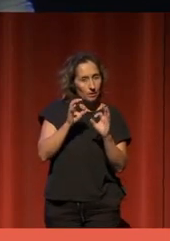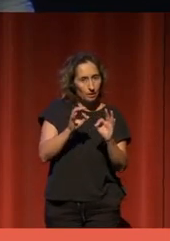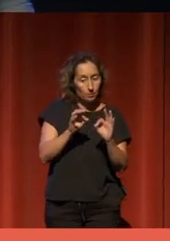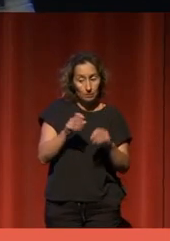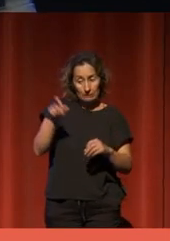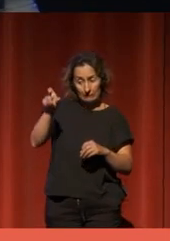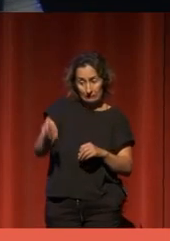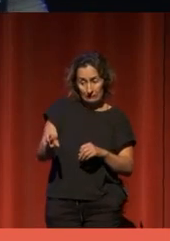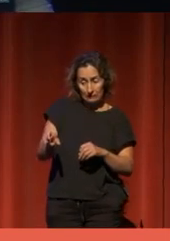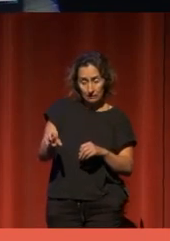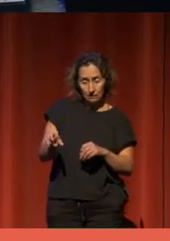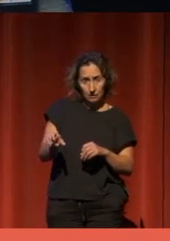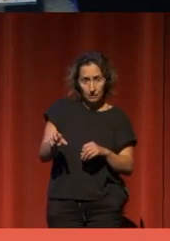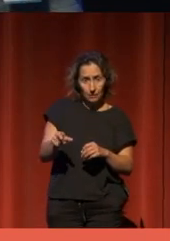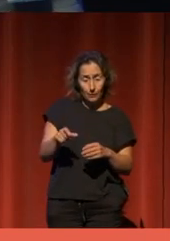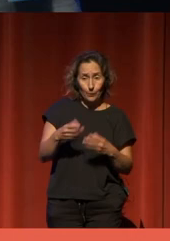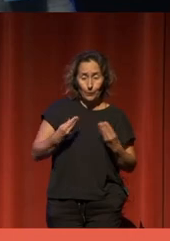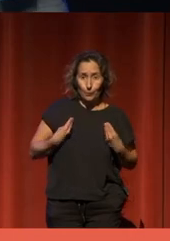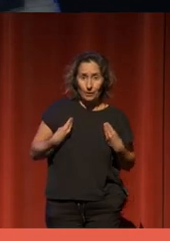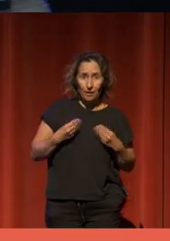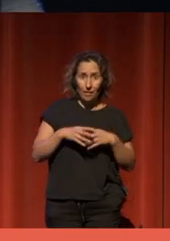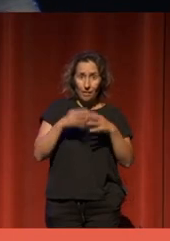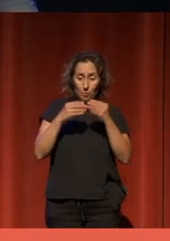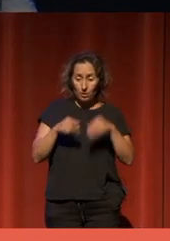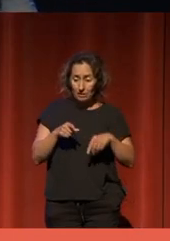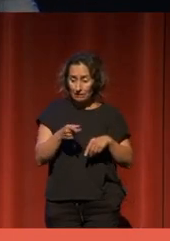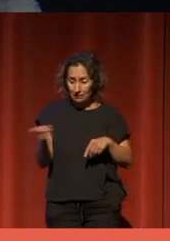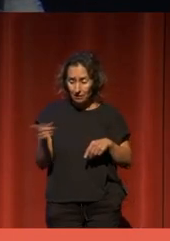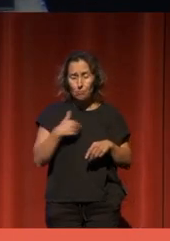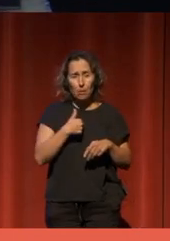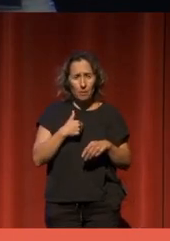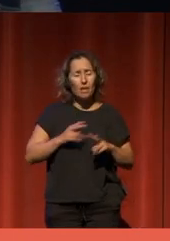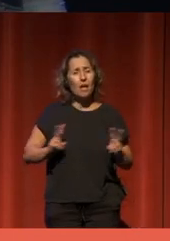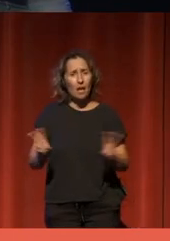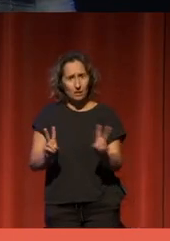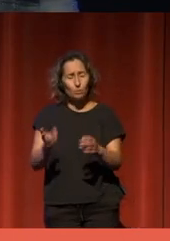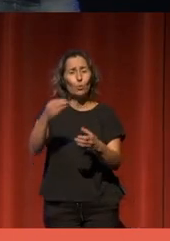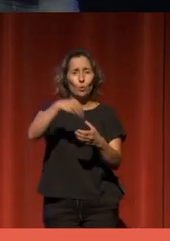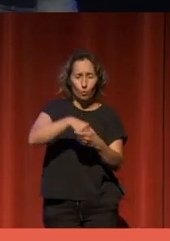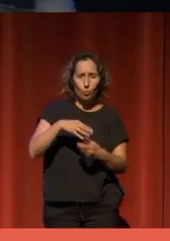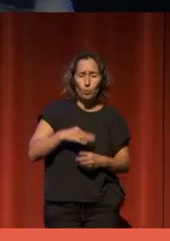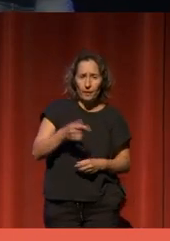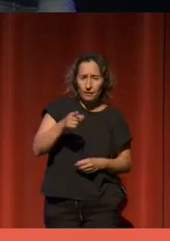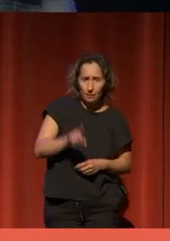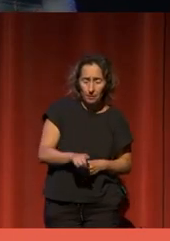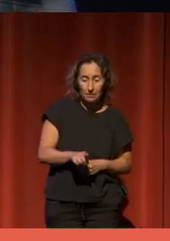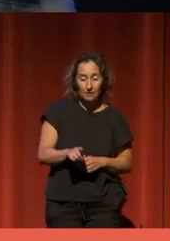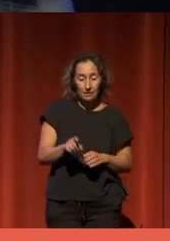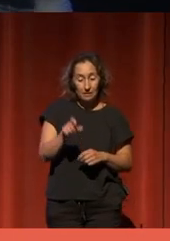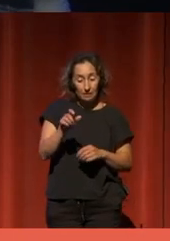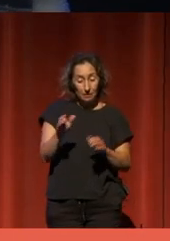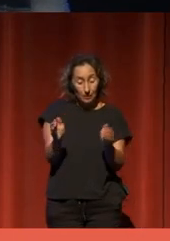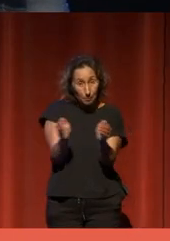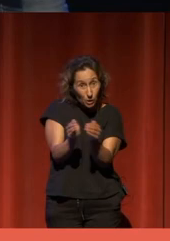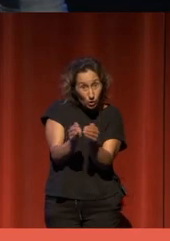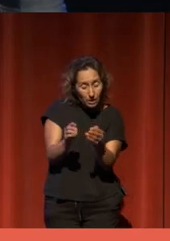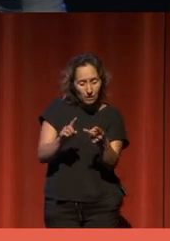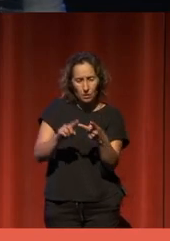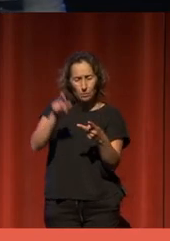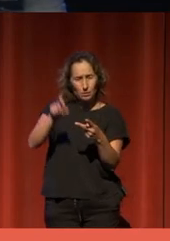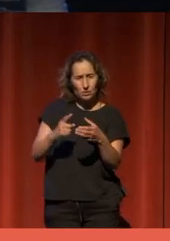papel activo en la vida democrática y es importante eh prestar atención a las minorías a los